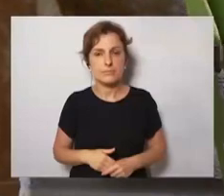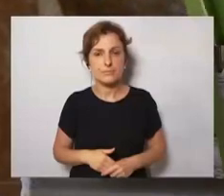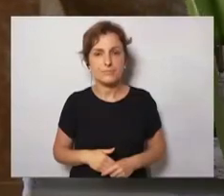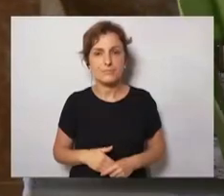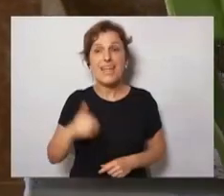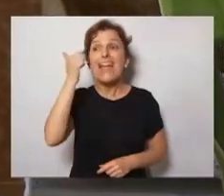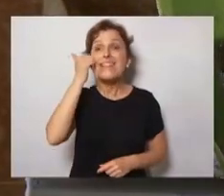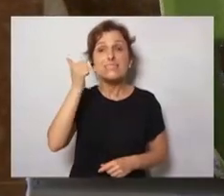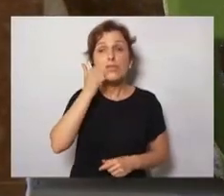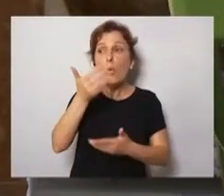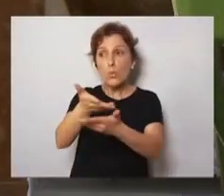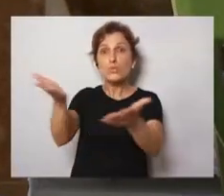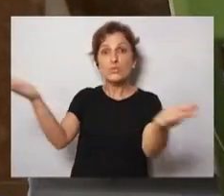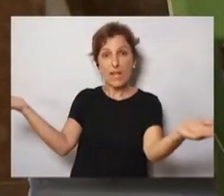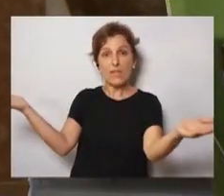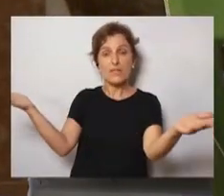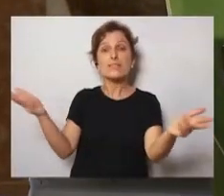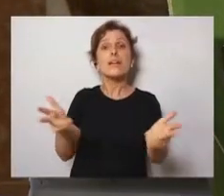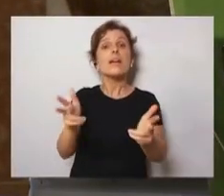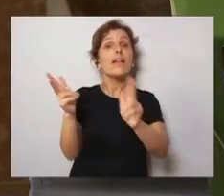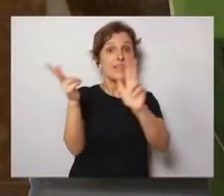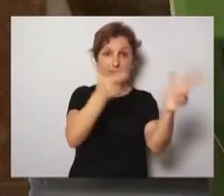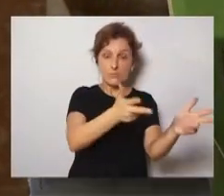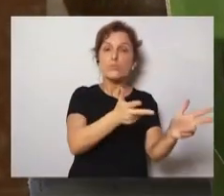levantemos el corazón donde